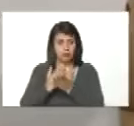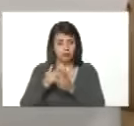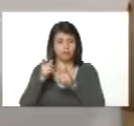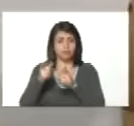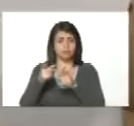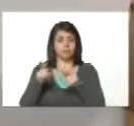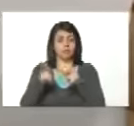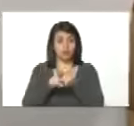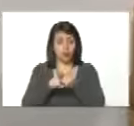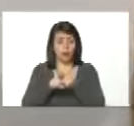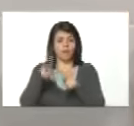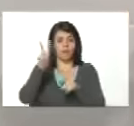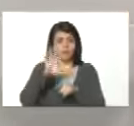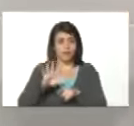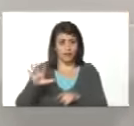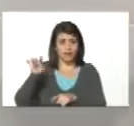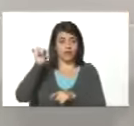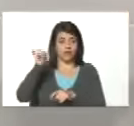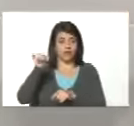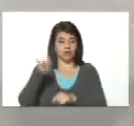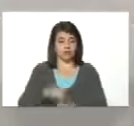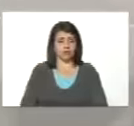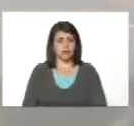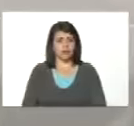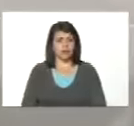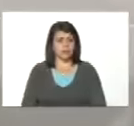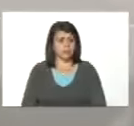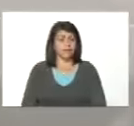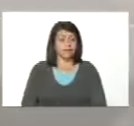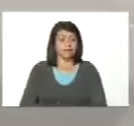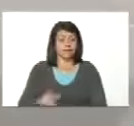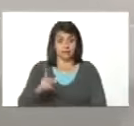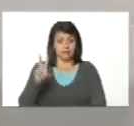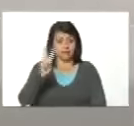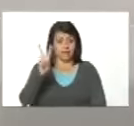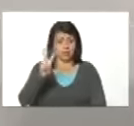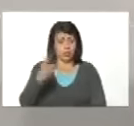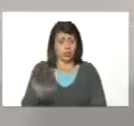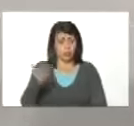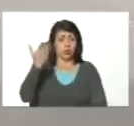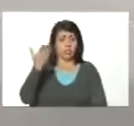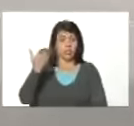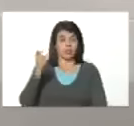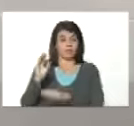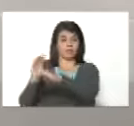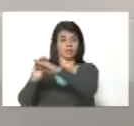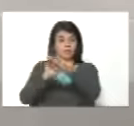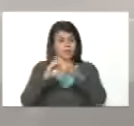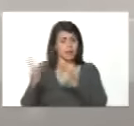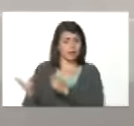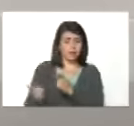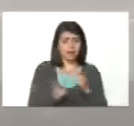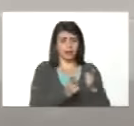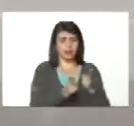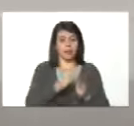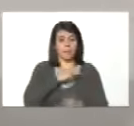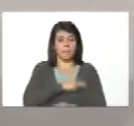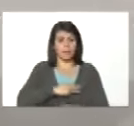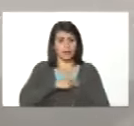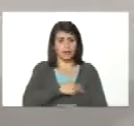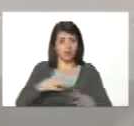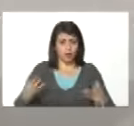Y cuando en Venezuela, o como siendo Venezuela anfitrión, convoca, invita a una misión